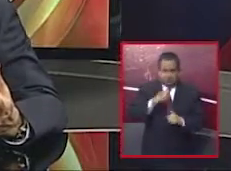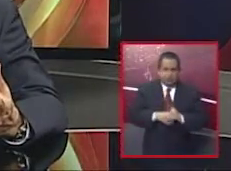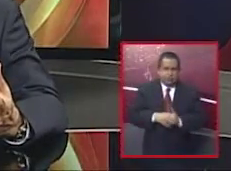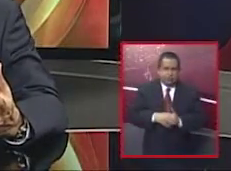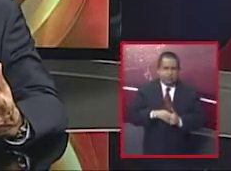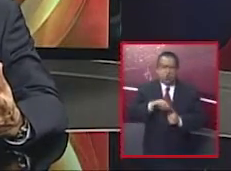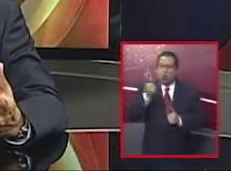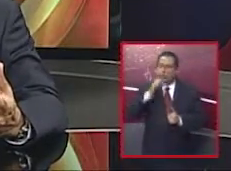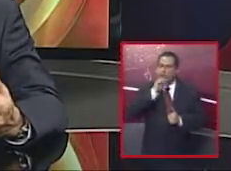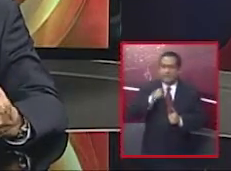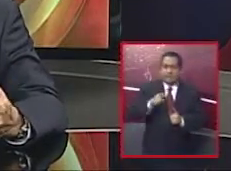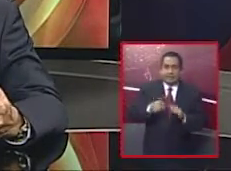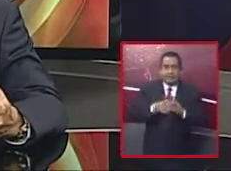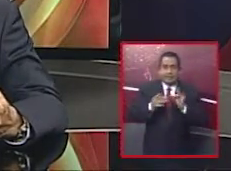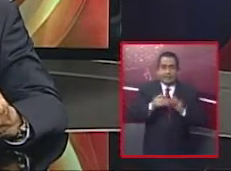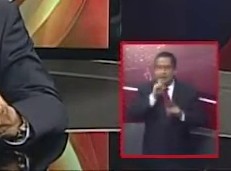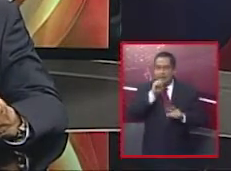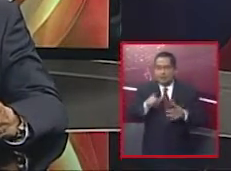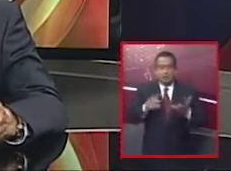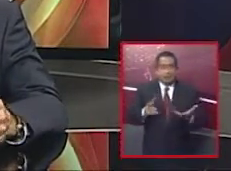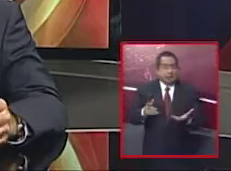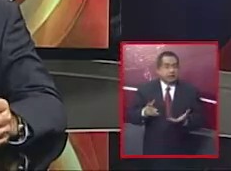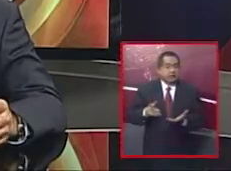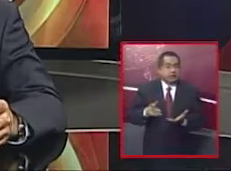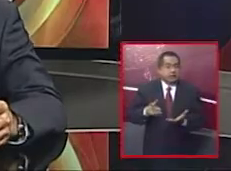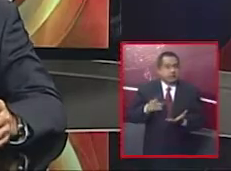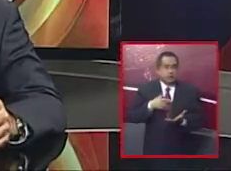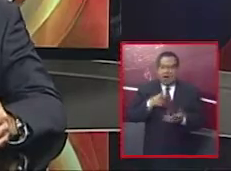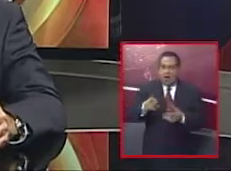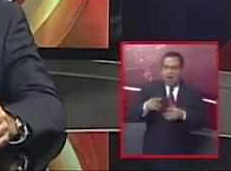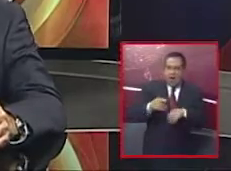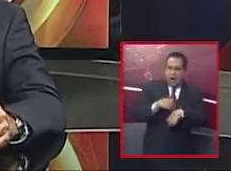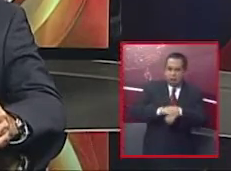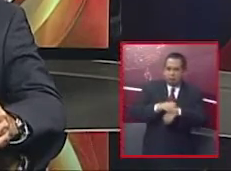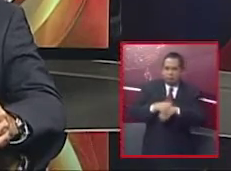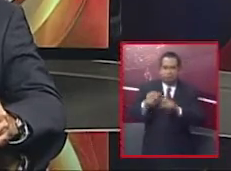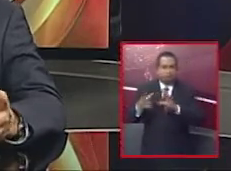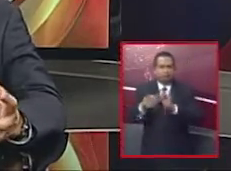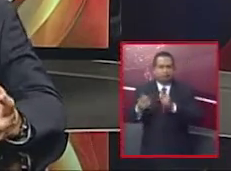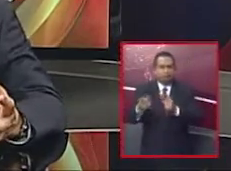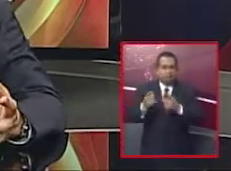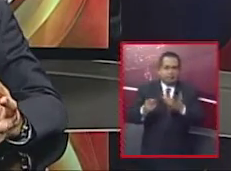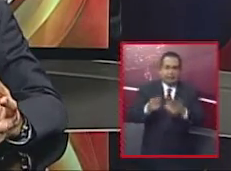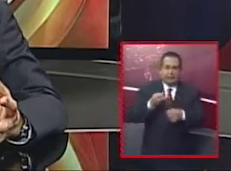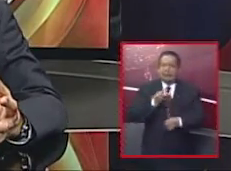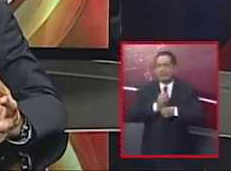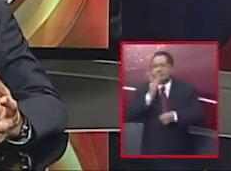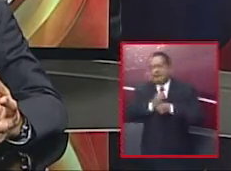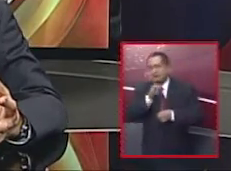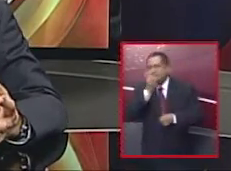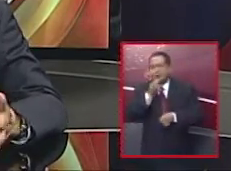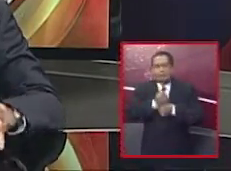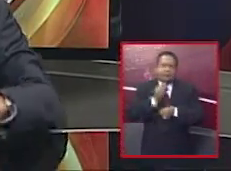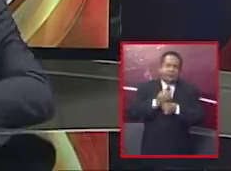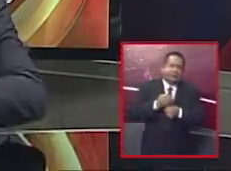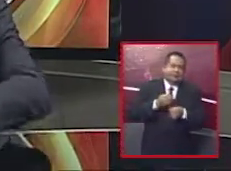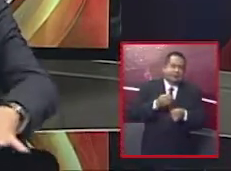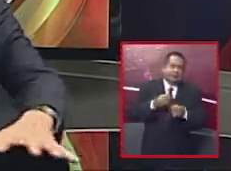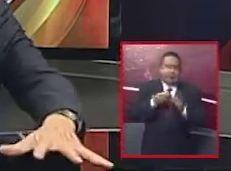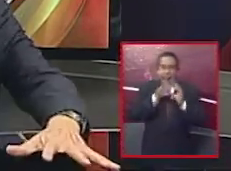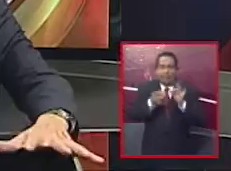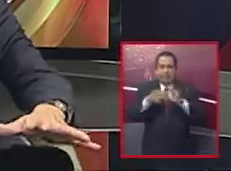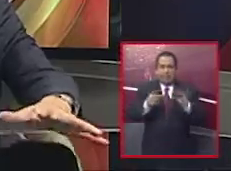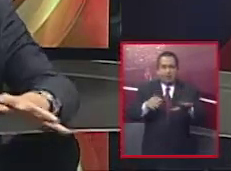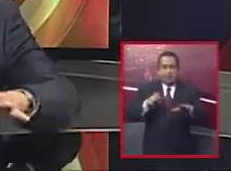hubo también en los que, con alguna broma mía, con algún chascarrillo, como se dice coloquialmente,